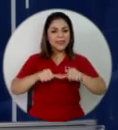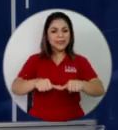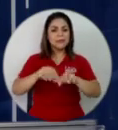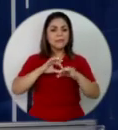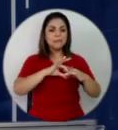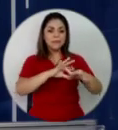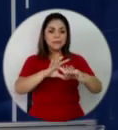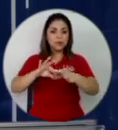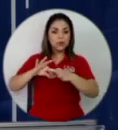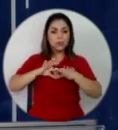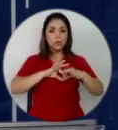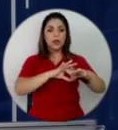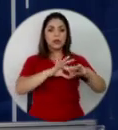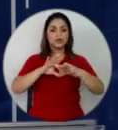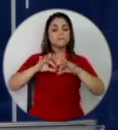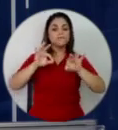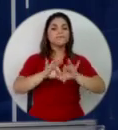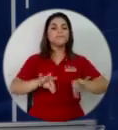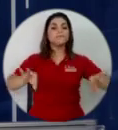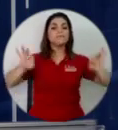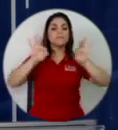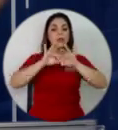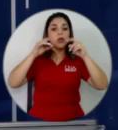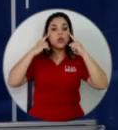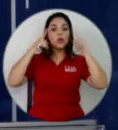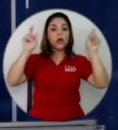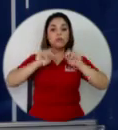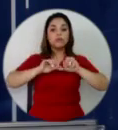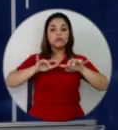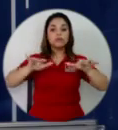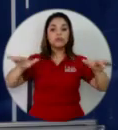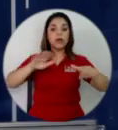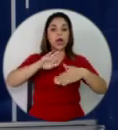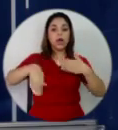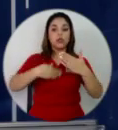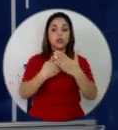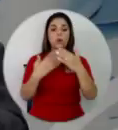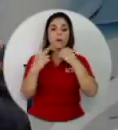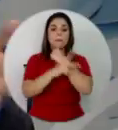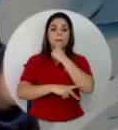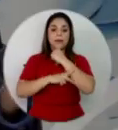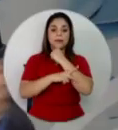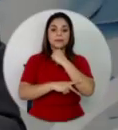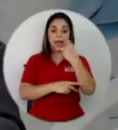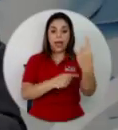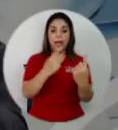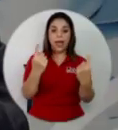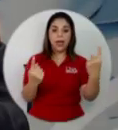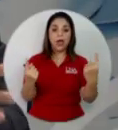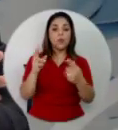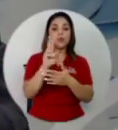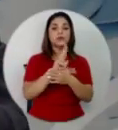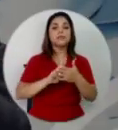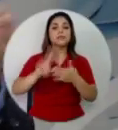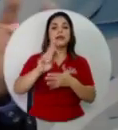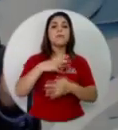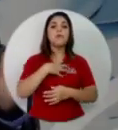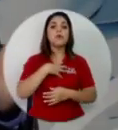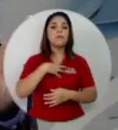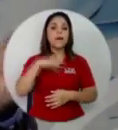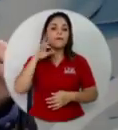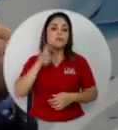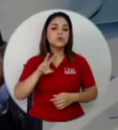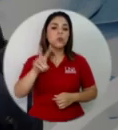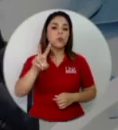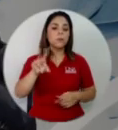vinculación interuniversitaria que es fundamental para poder llegar a todo el país. Efectivamente, cada universidad tiene su propia misión en el uso de